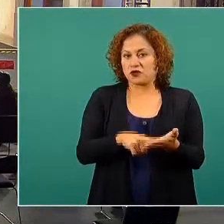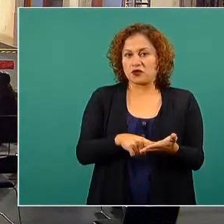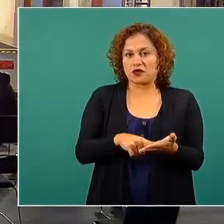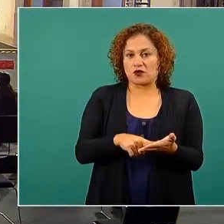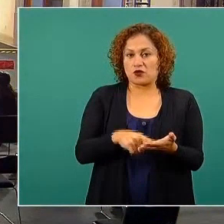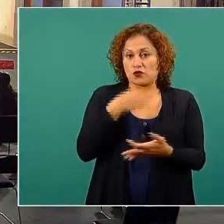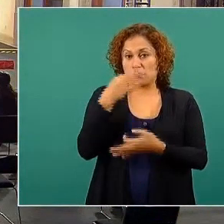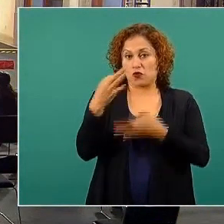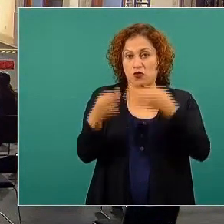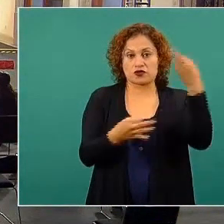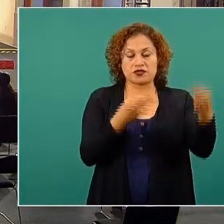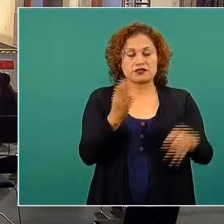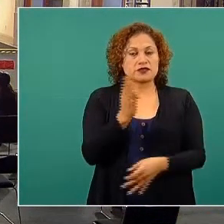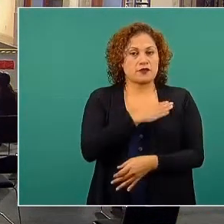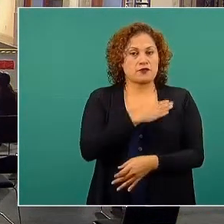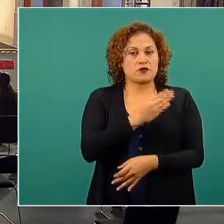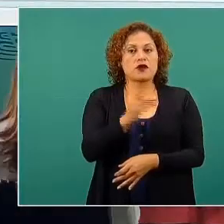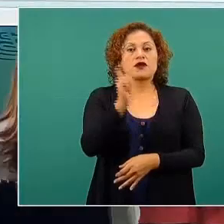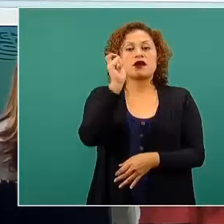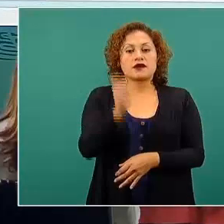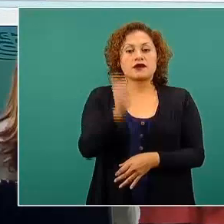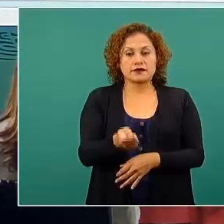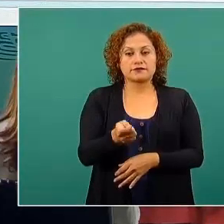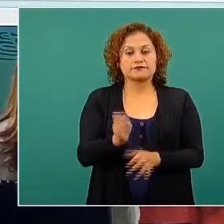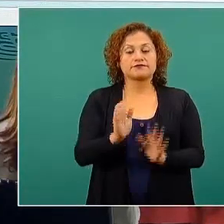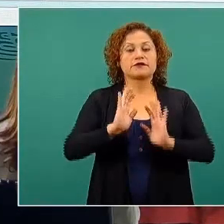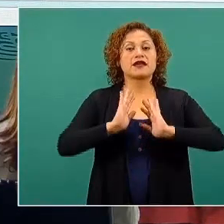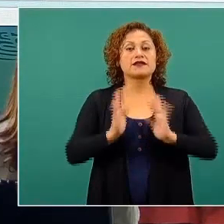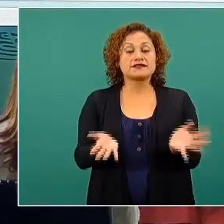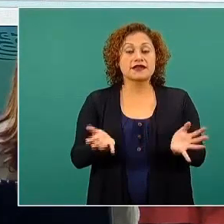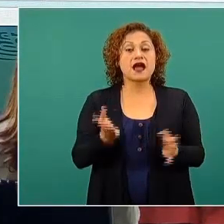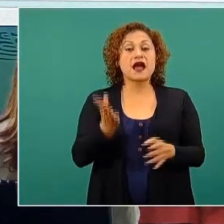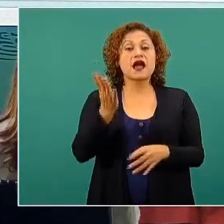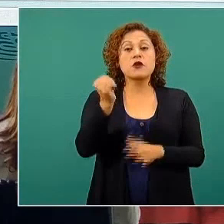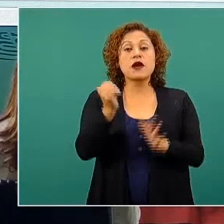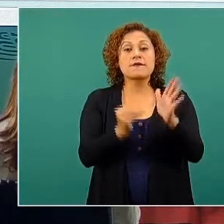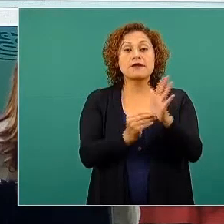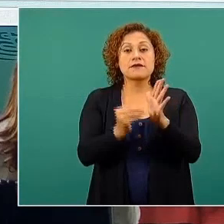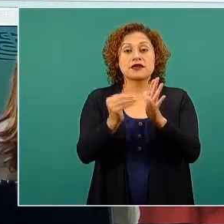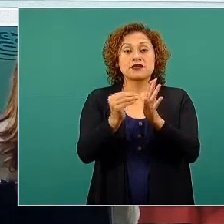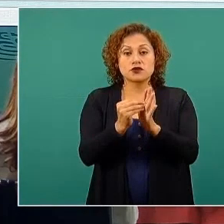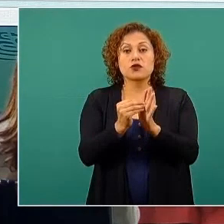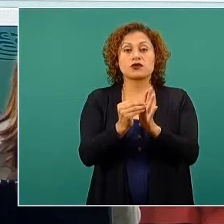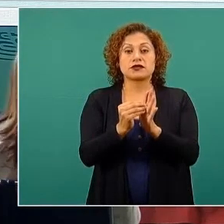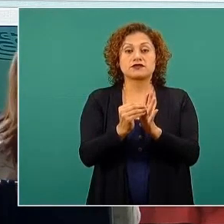noticia, ¿no?, es que más de 9 millones de personas, de hecho